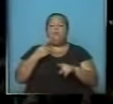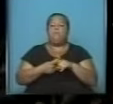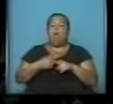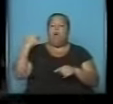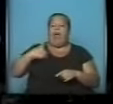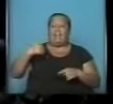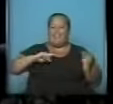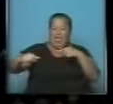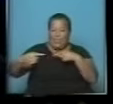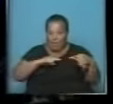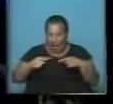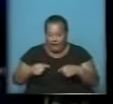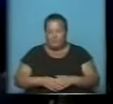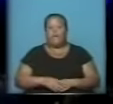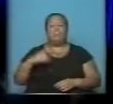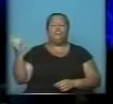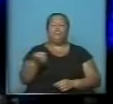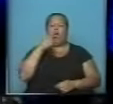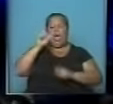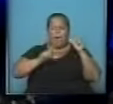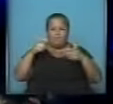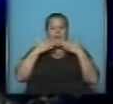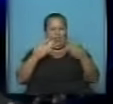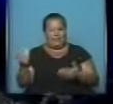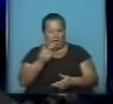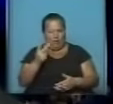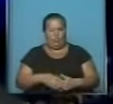de Argentina Debate y de toda la sociedad.